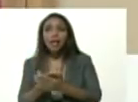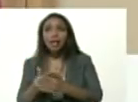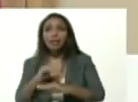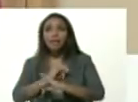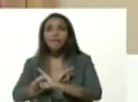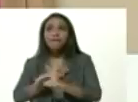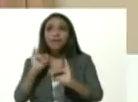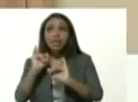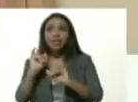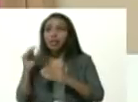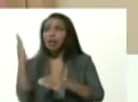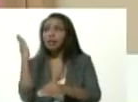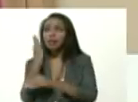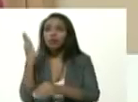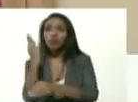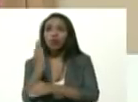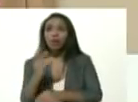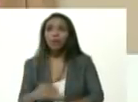de las sanciones.